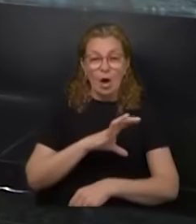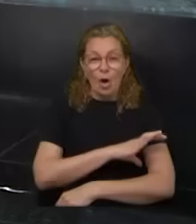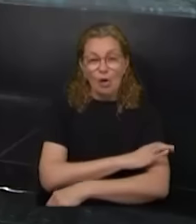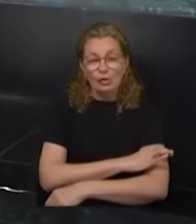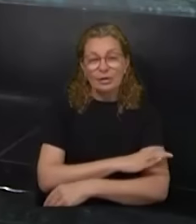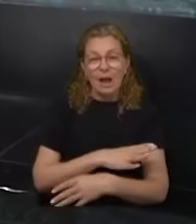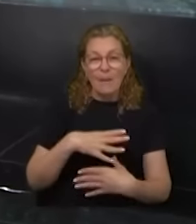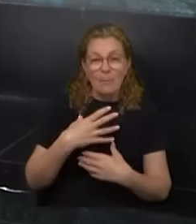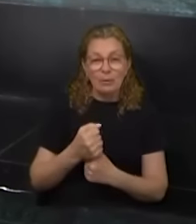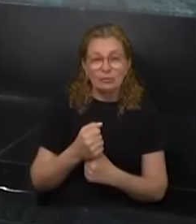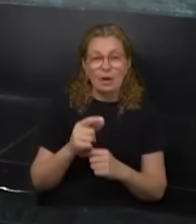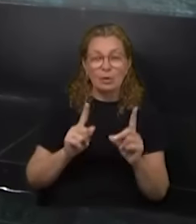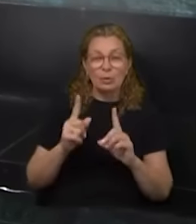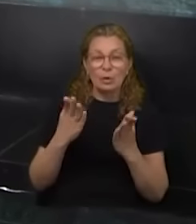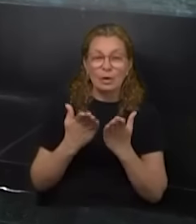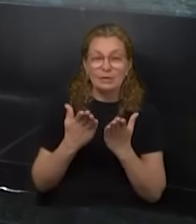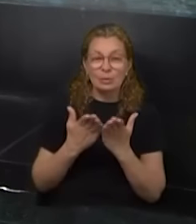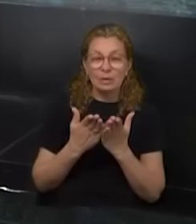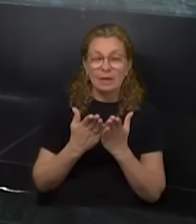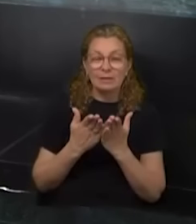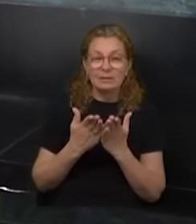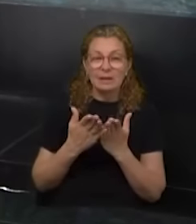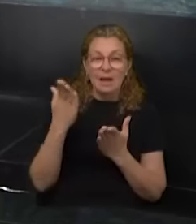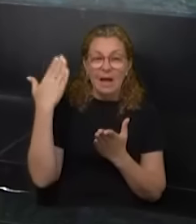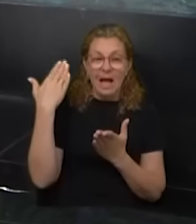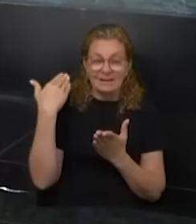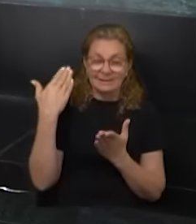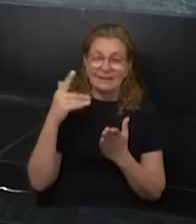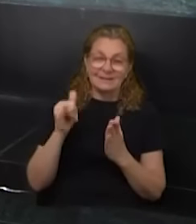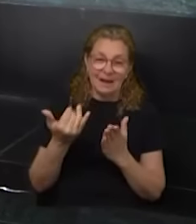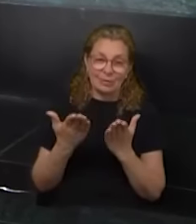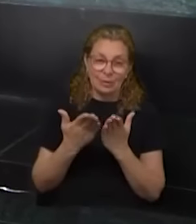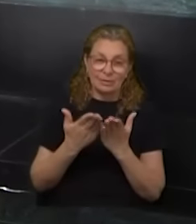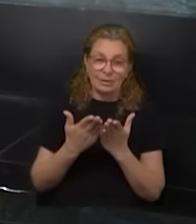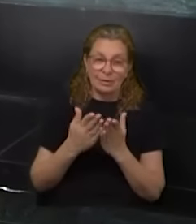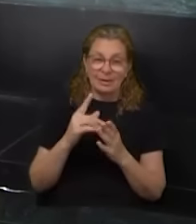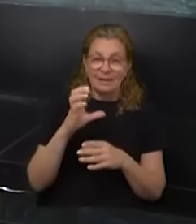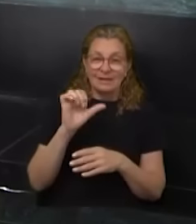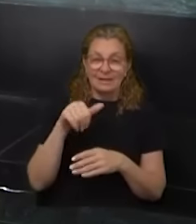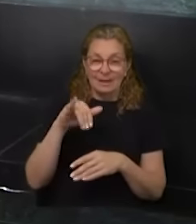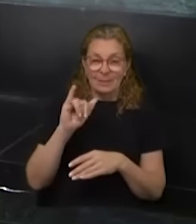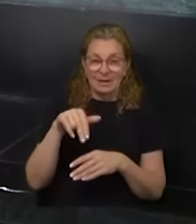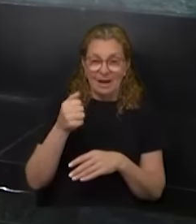Ori por parte de alumnas y alumnos exalumnas y alumnos del seminario